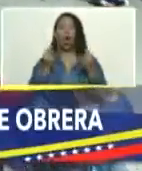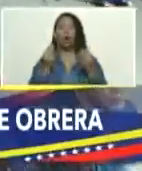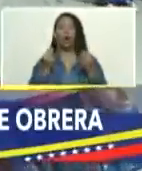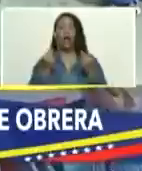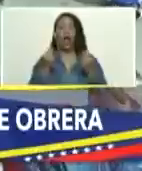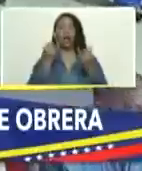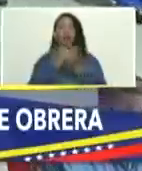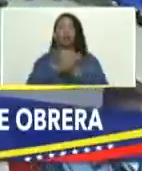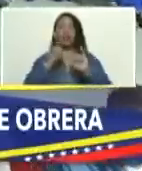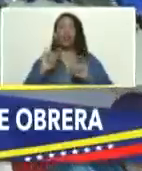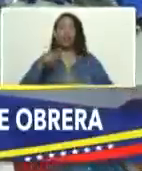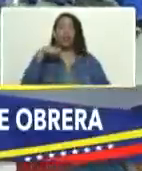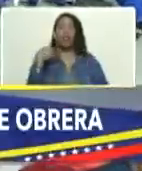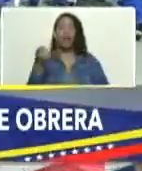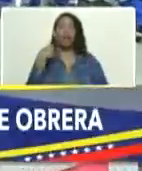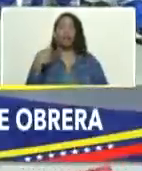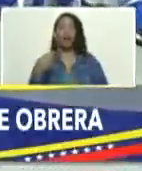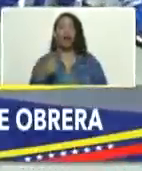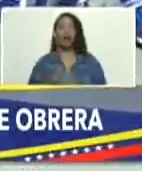independencia financiera.